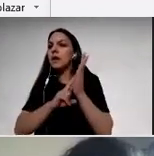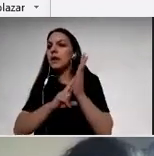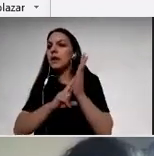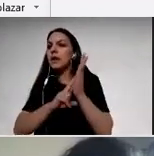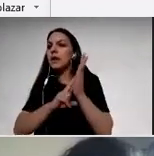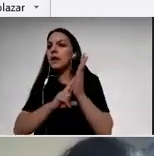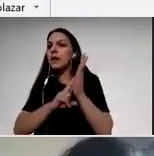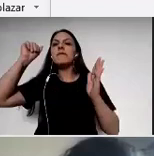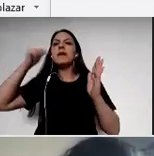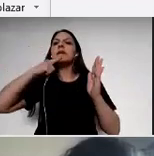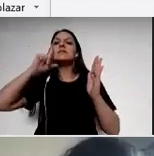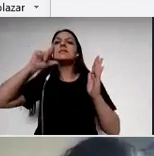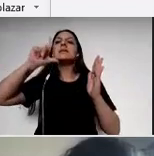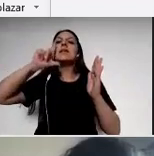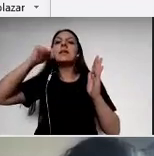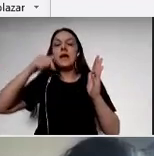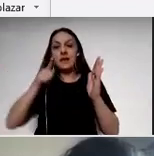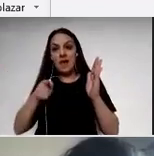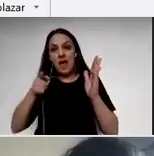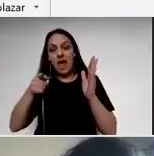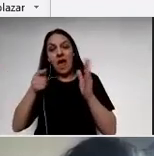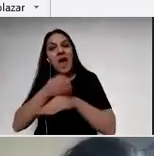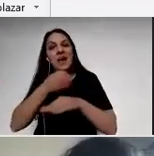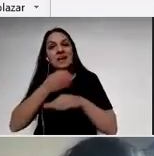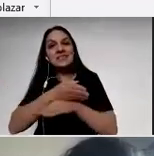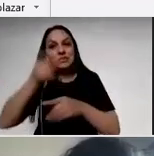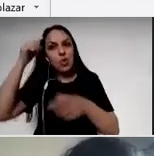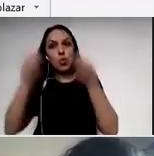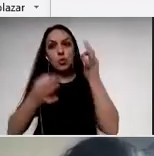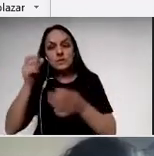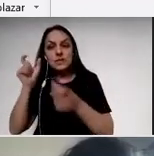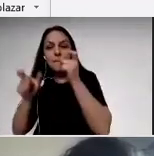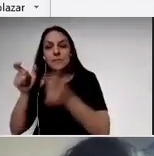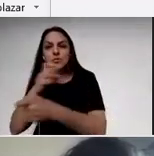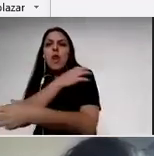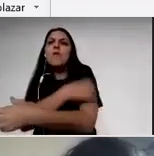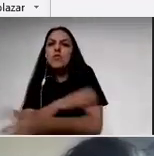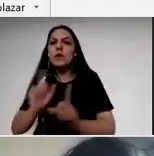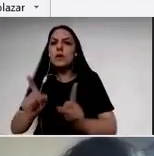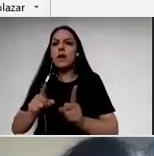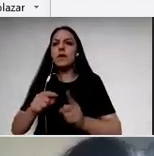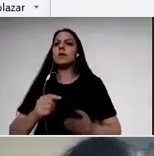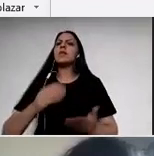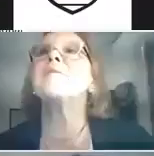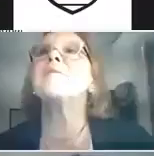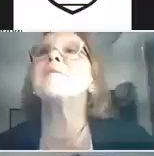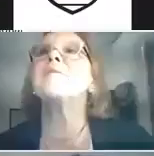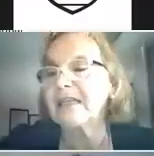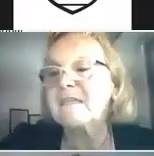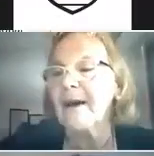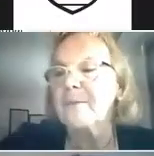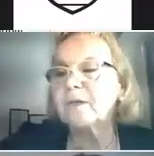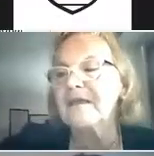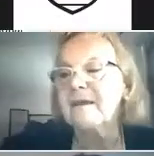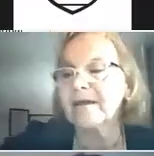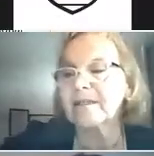la justicia de las personas en condición de vulnerabilidad, sin discriminación, considerando medidas